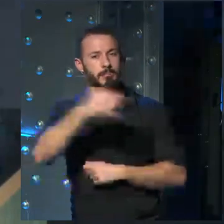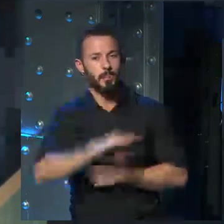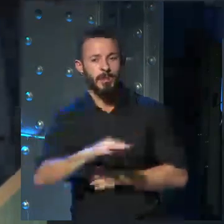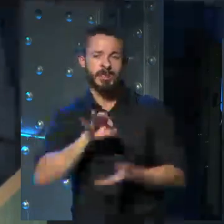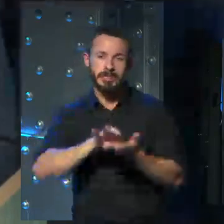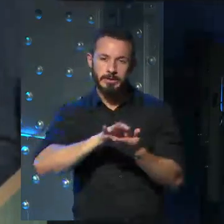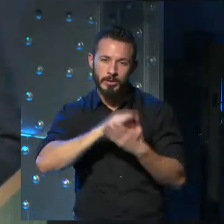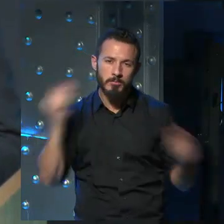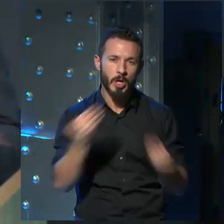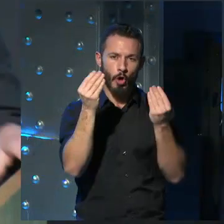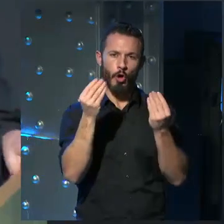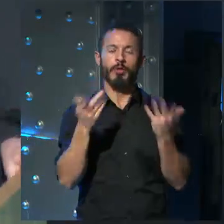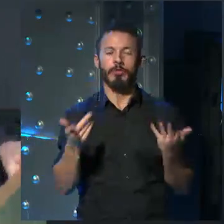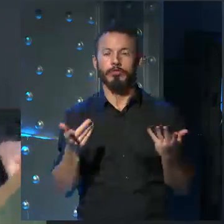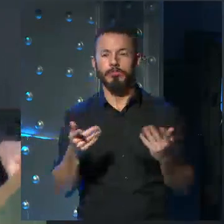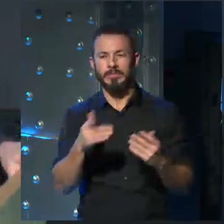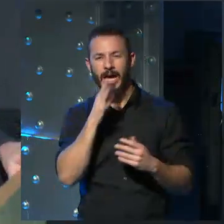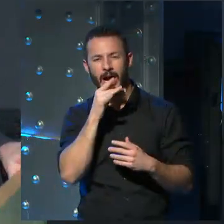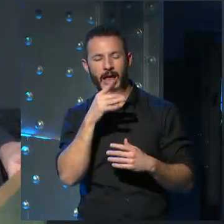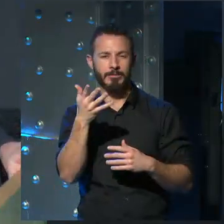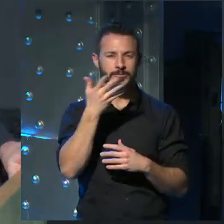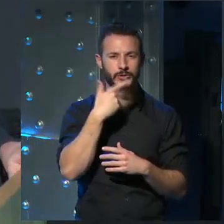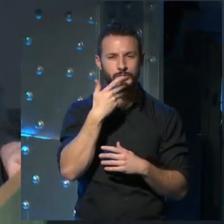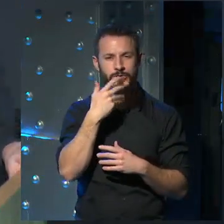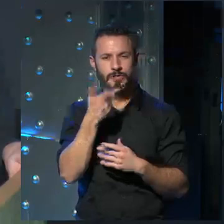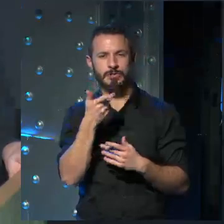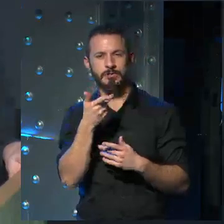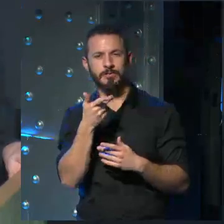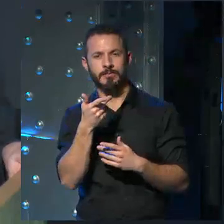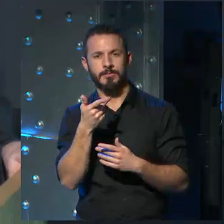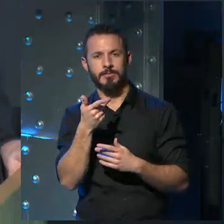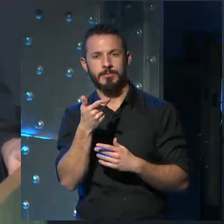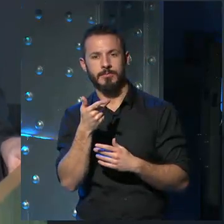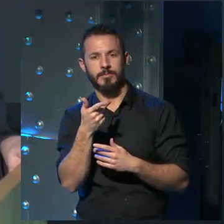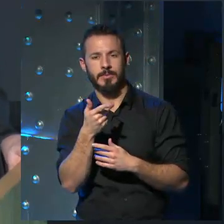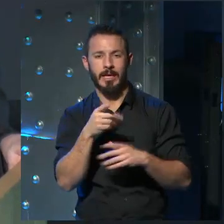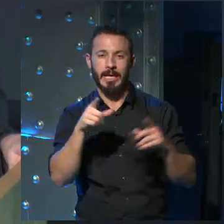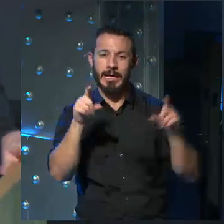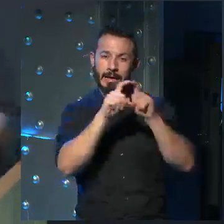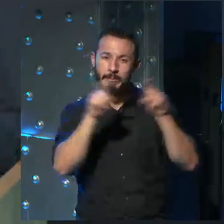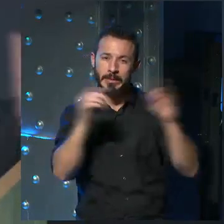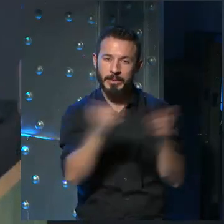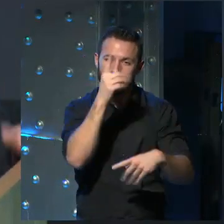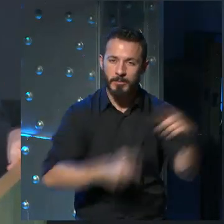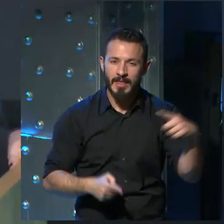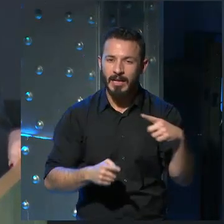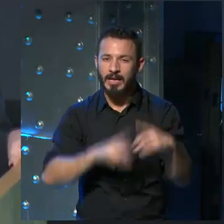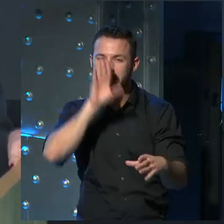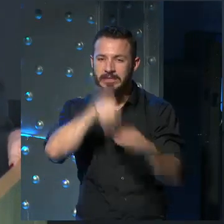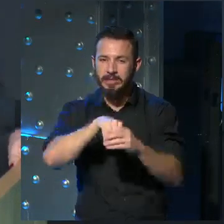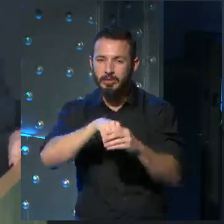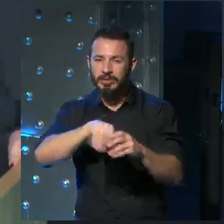con un mejor servicio incluso. Vamos a conocer el papel que van a jugar las pequeñas y medianas empresas en este